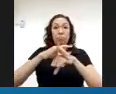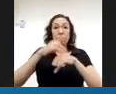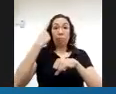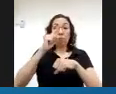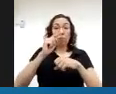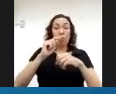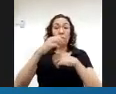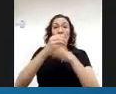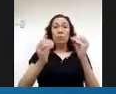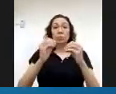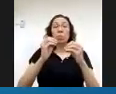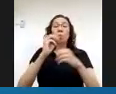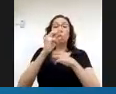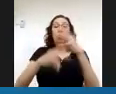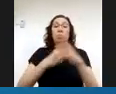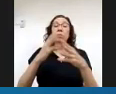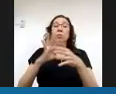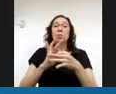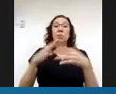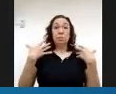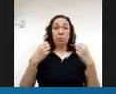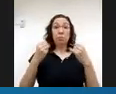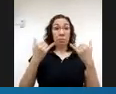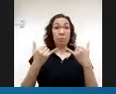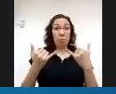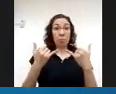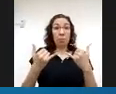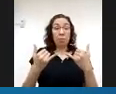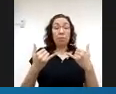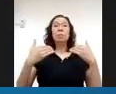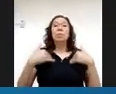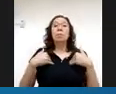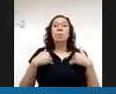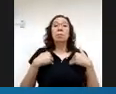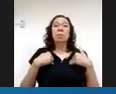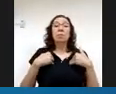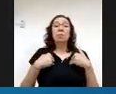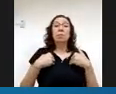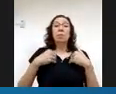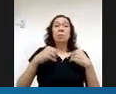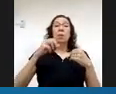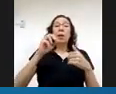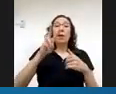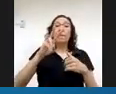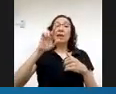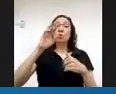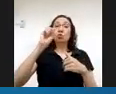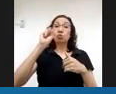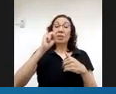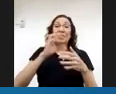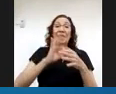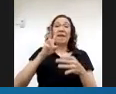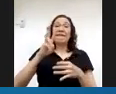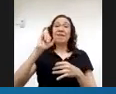Organización Mundial de la Salud. En este momento existen virus de viruela exclusivamente